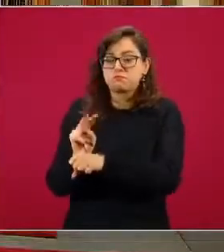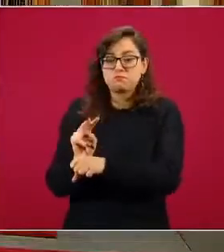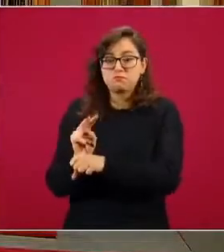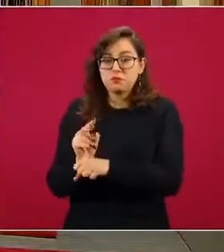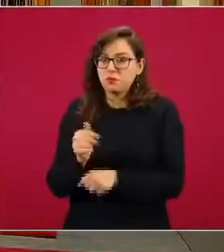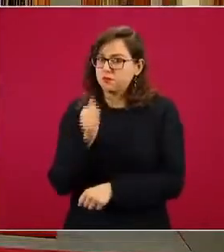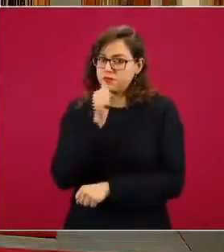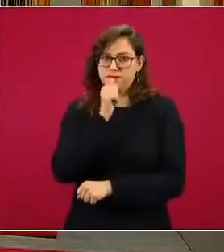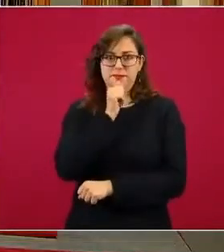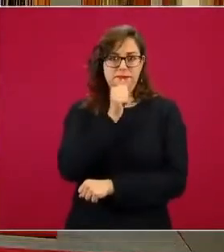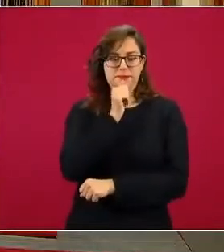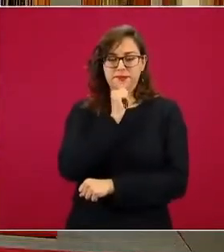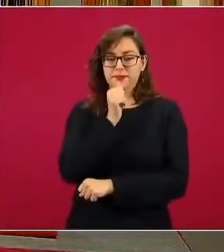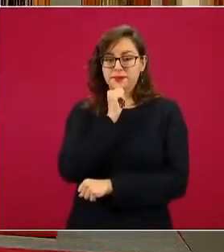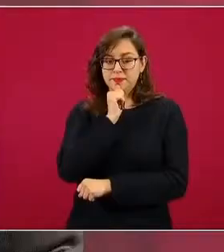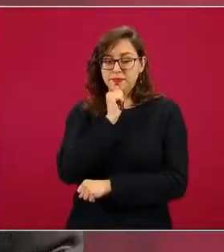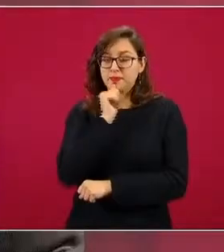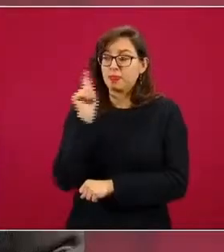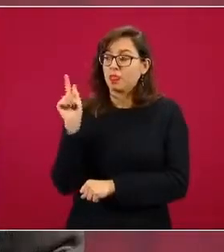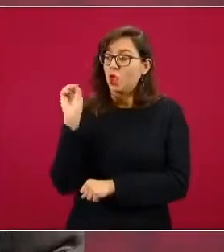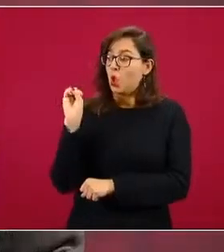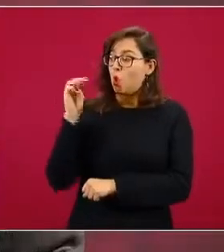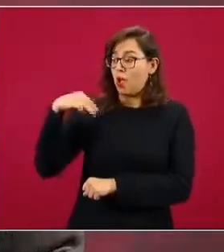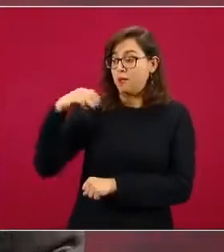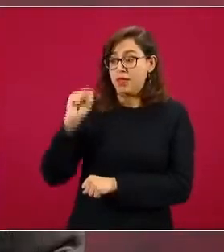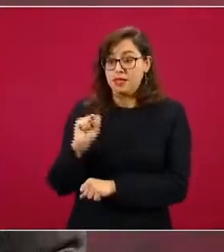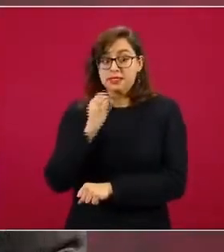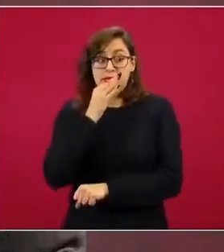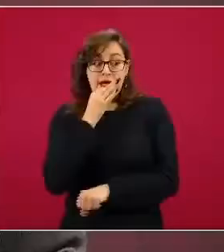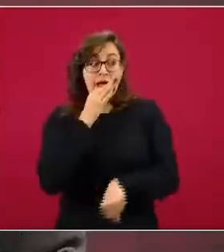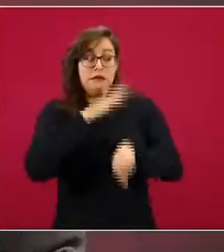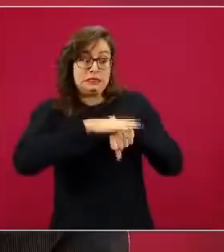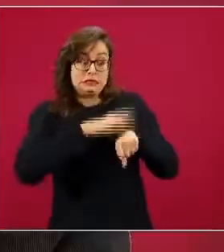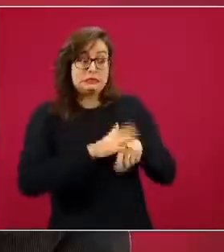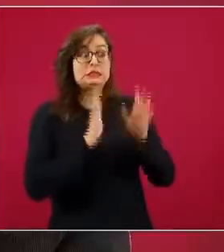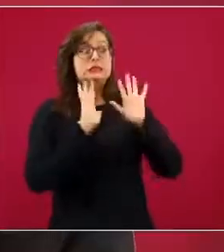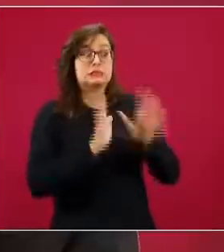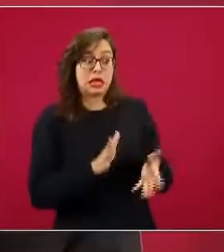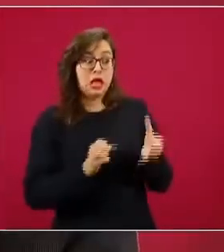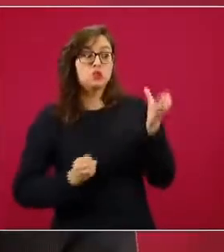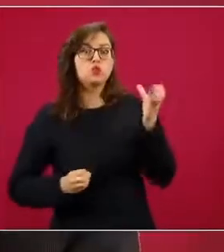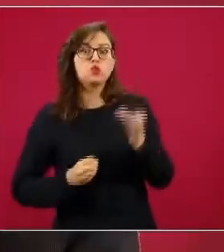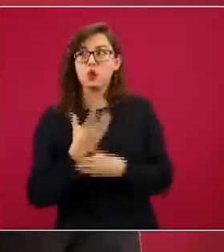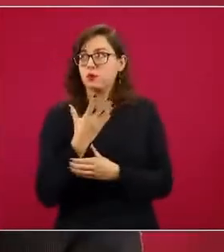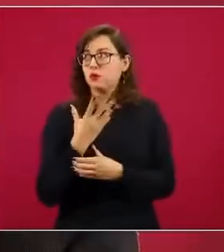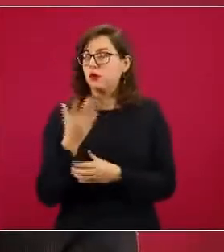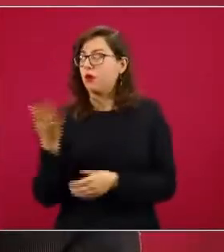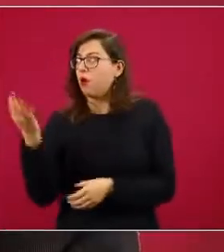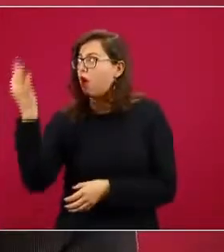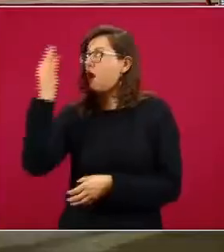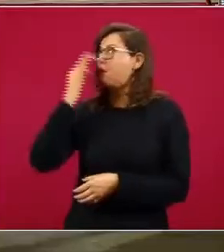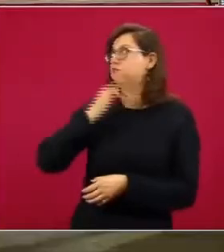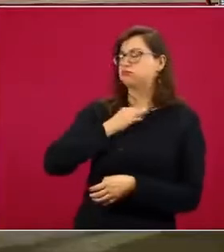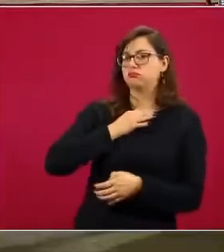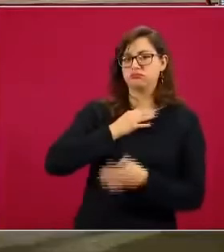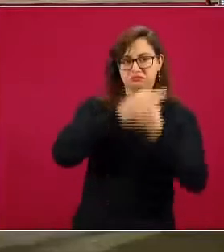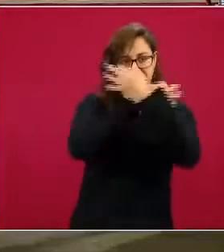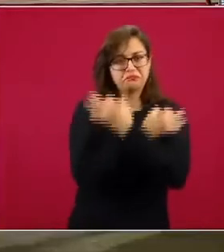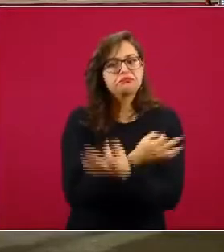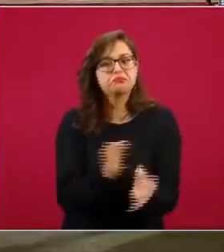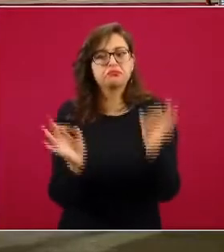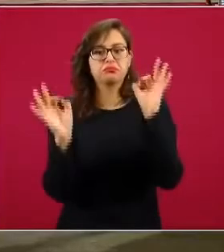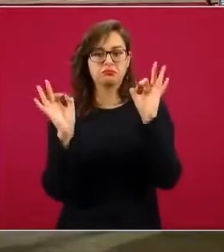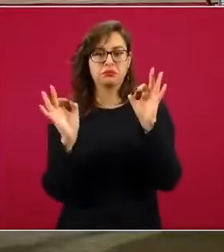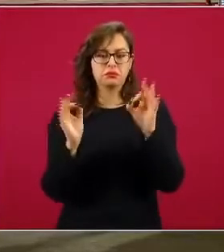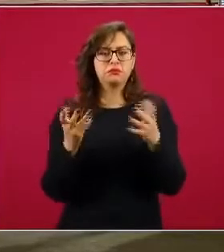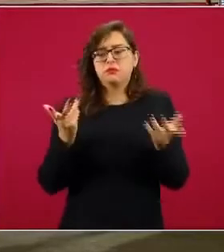tempranamente posible a través de la Organización Mundial de la Salud, porque para eso hay una red global de vigilancia, originalmente